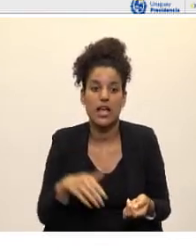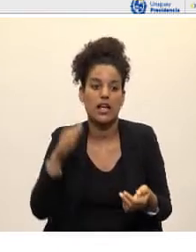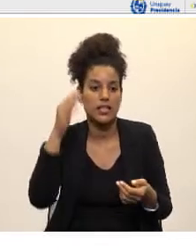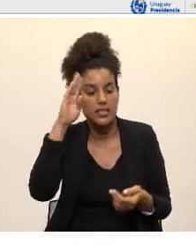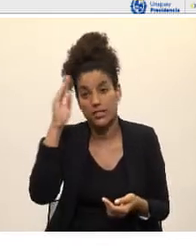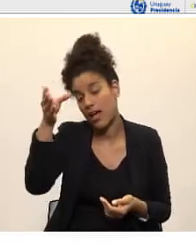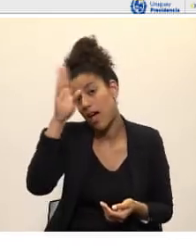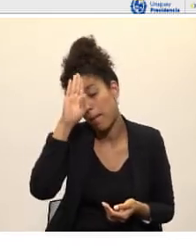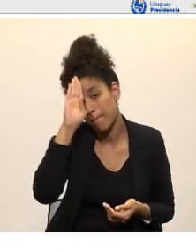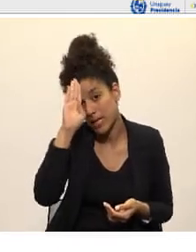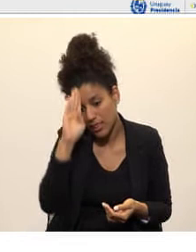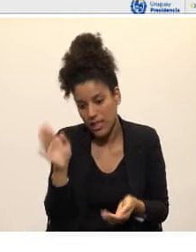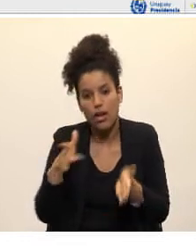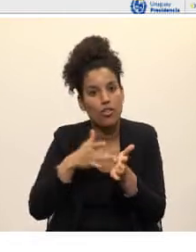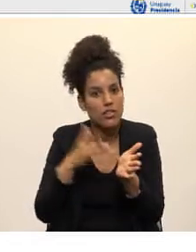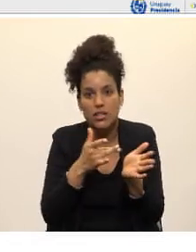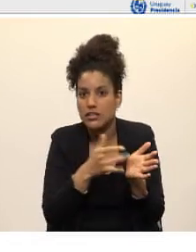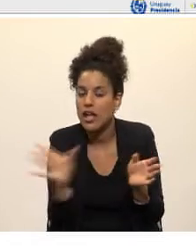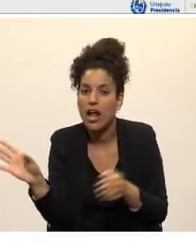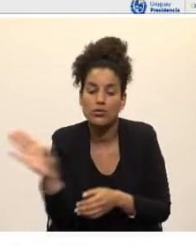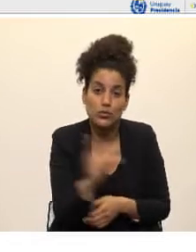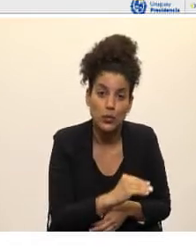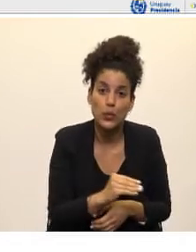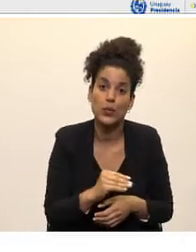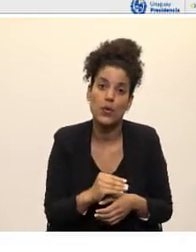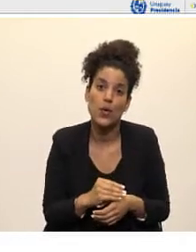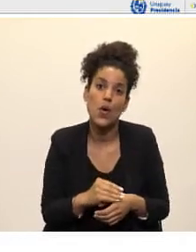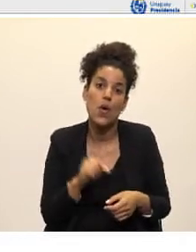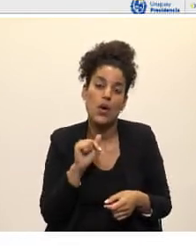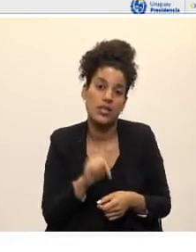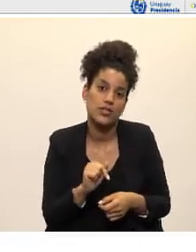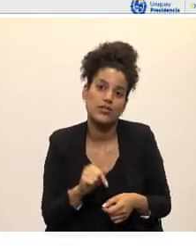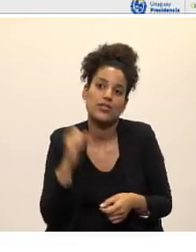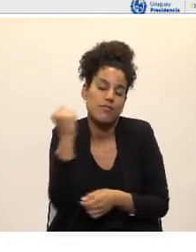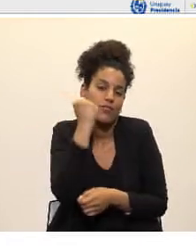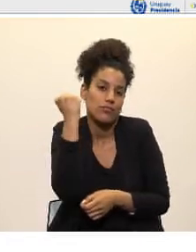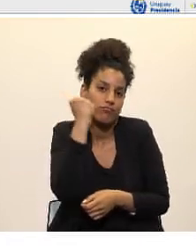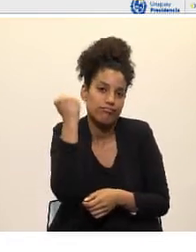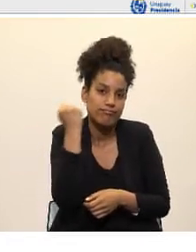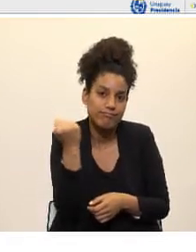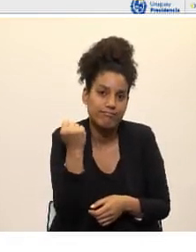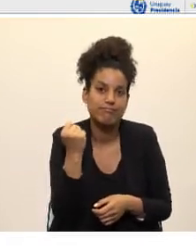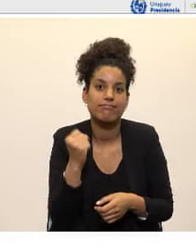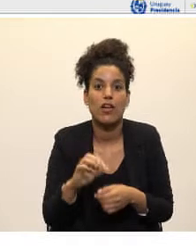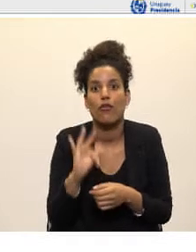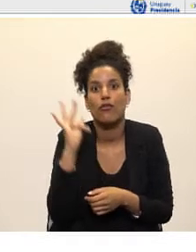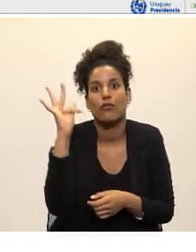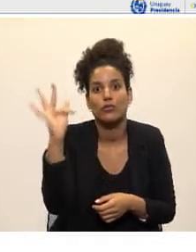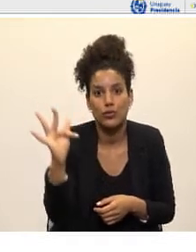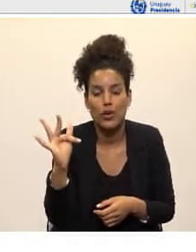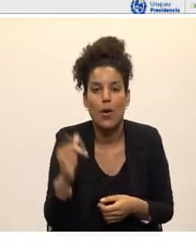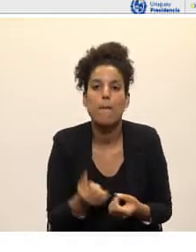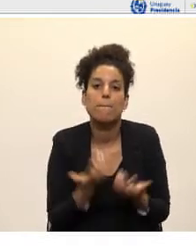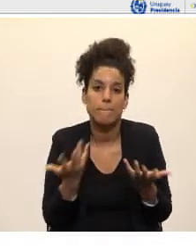con la alfabetización digital, y que van a ser cuestiones fundamentales para poder ser